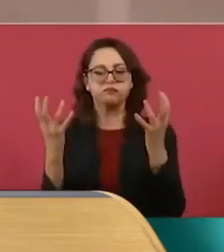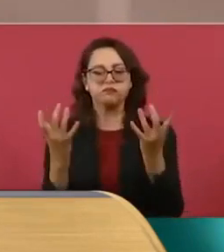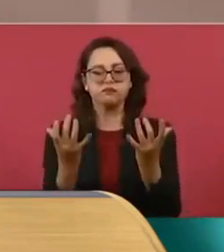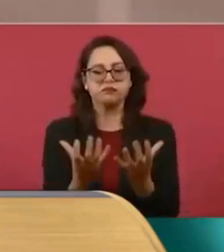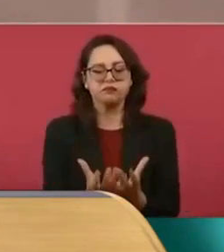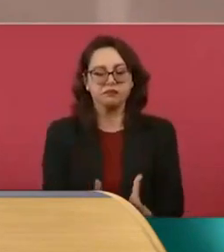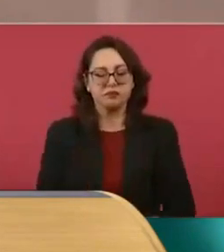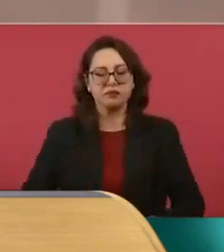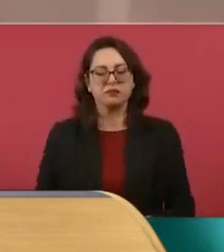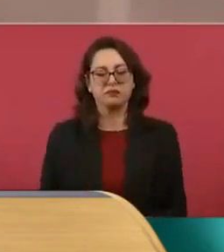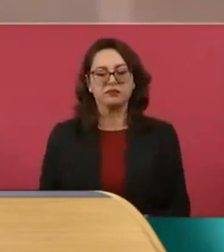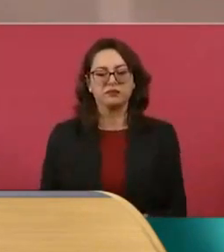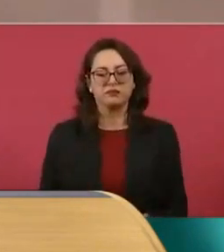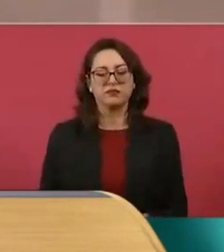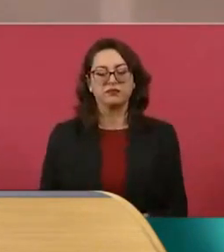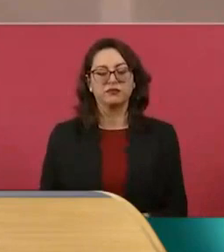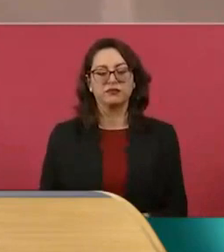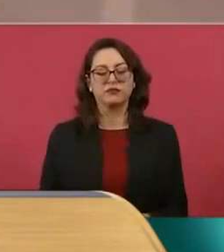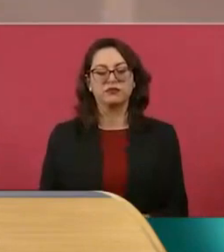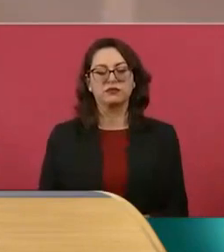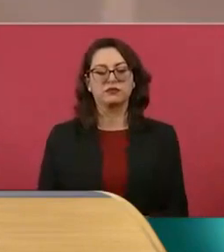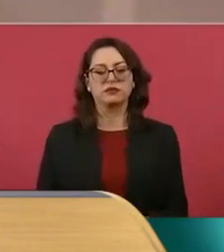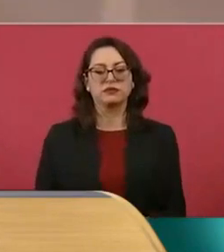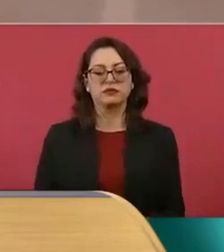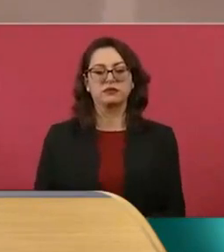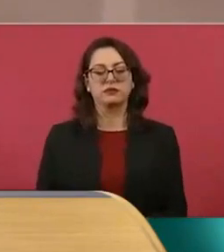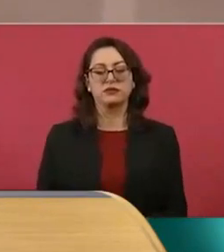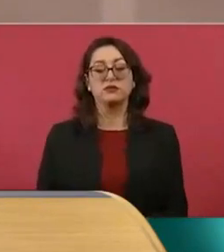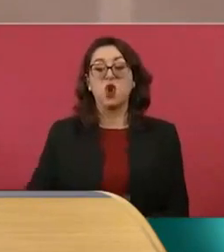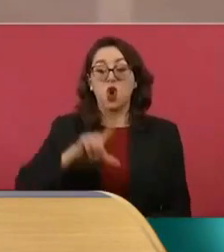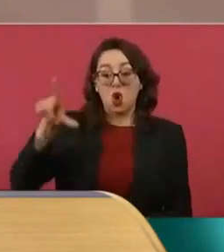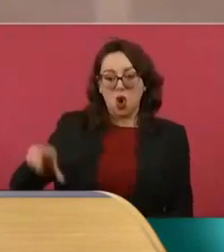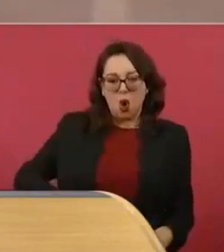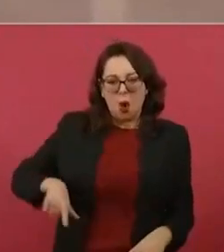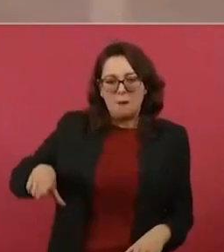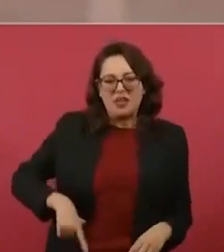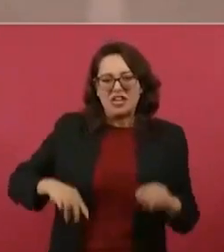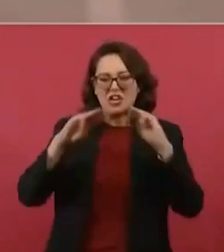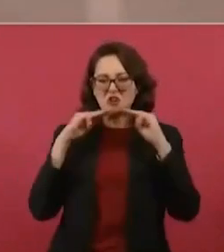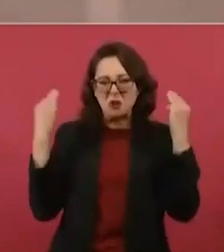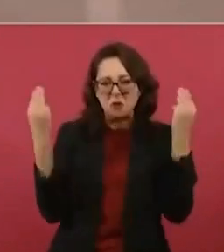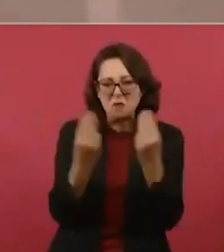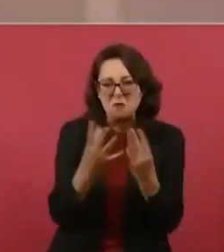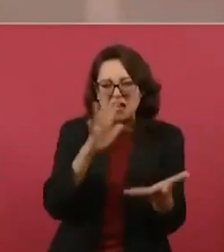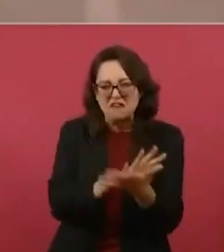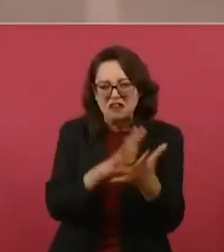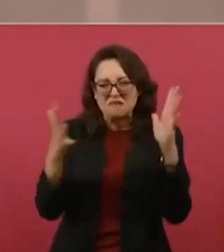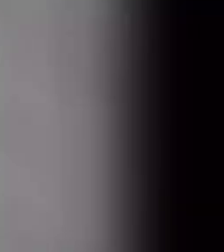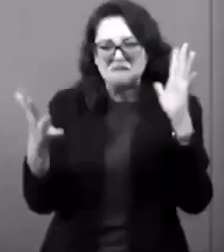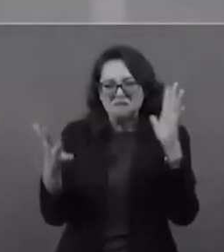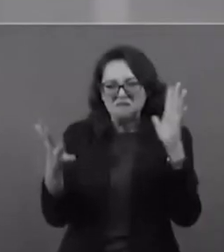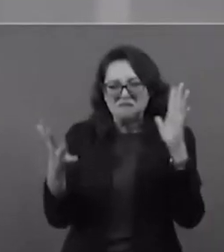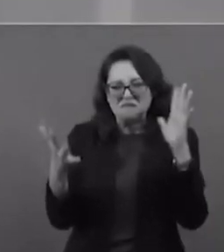tampoco existe hoy en México un narcoestado como lo padecimos.